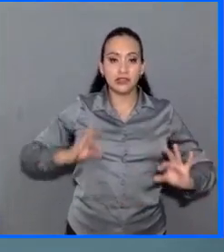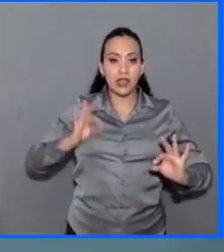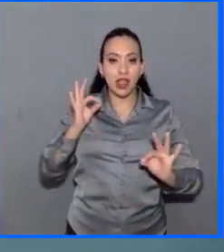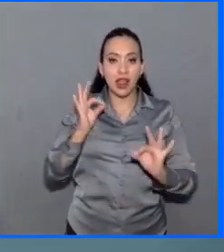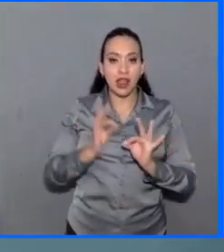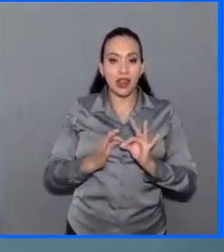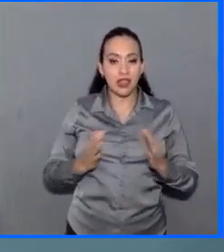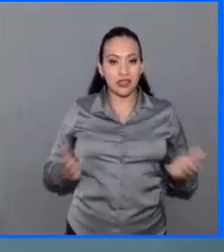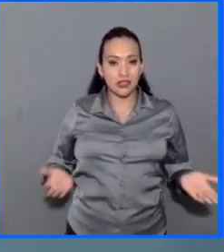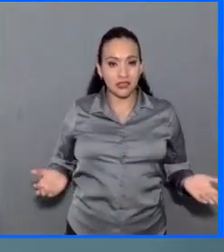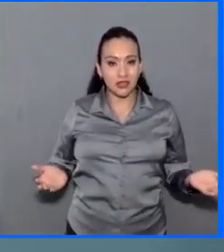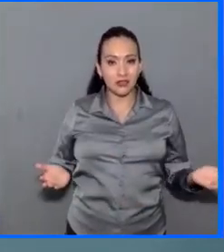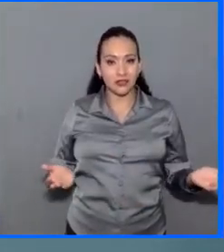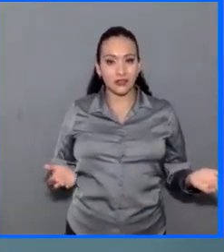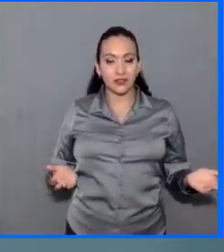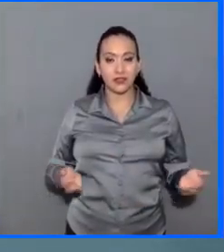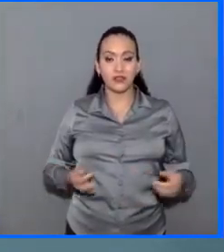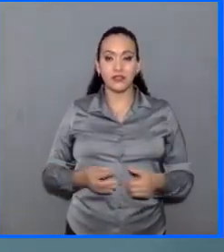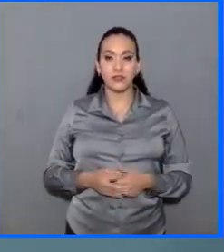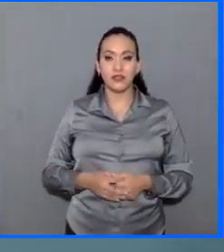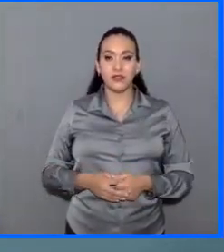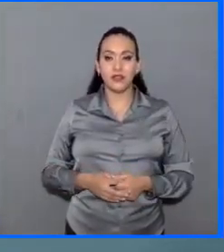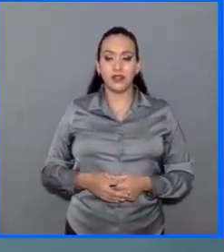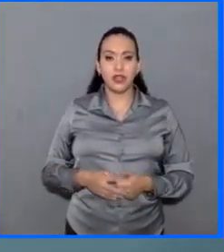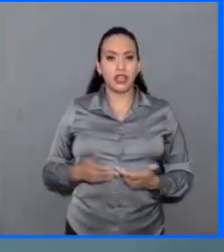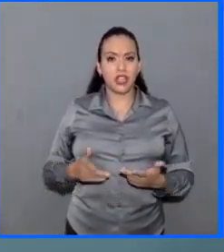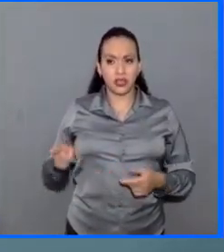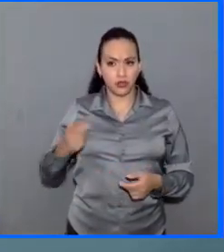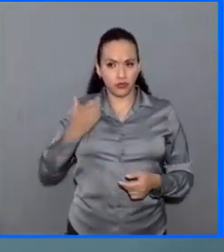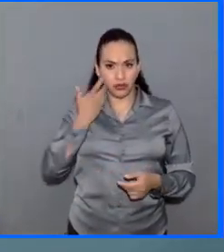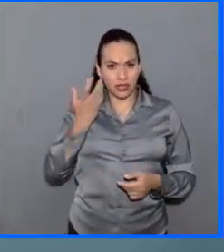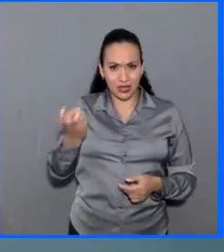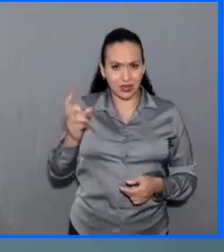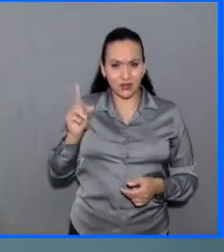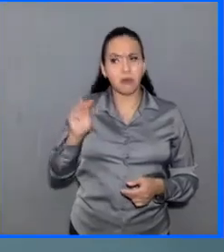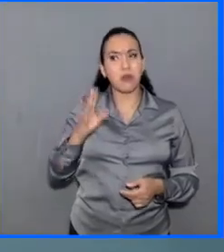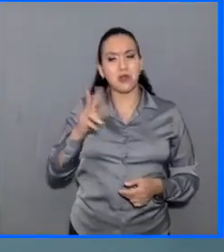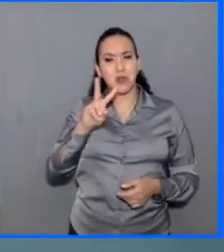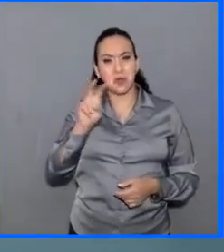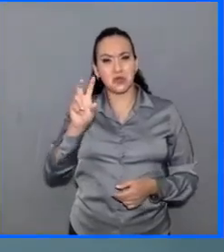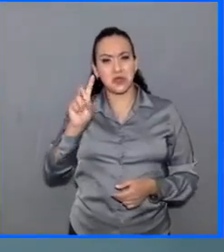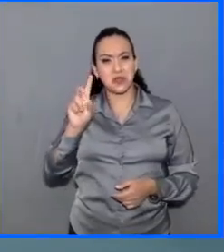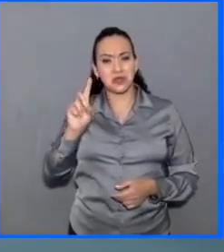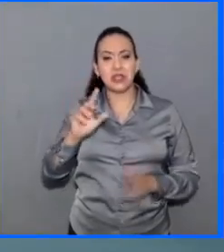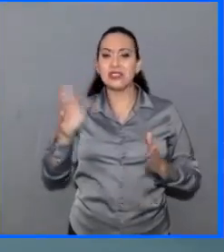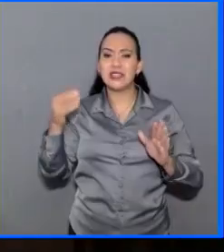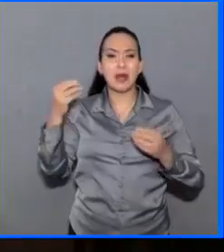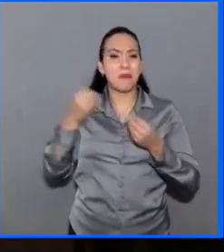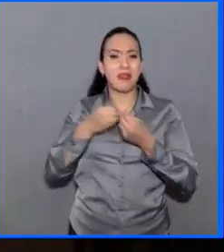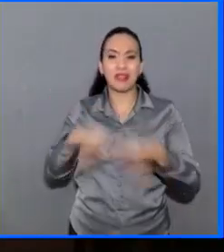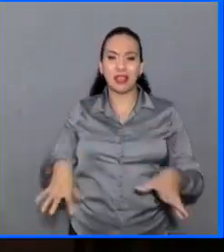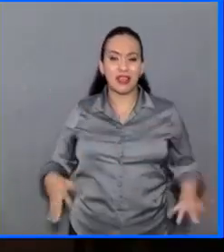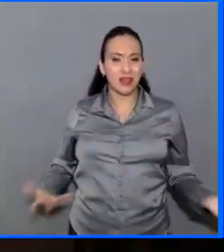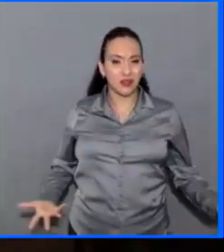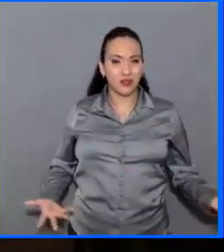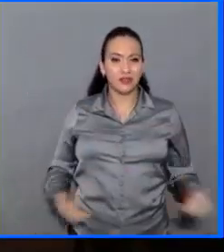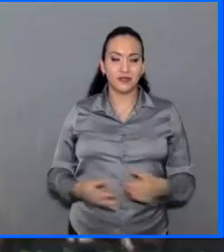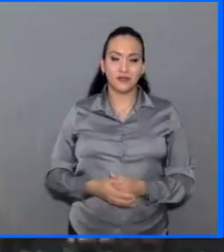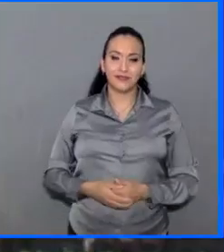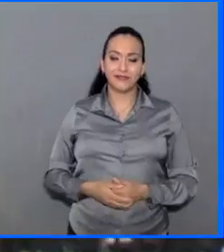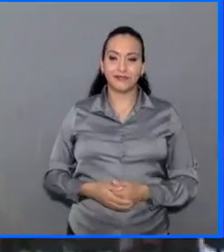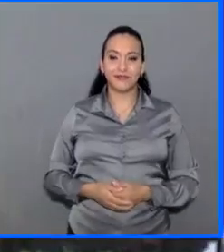boleta. No porque quieran, y más o menos unas 230 ya perdieron. Hagan lo que hagan. La